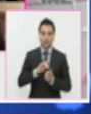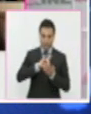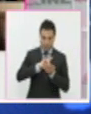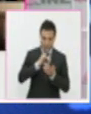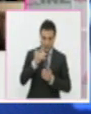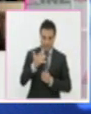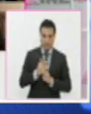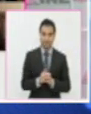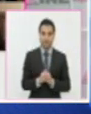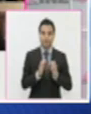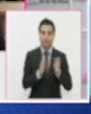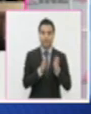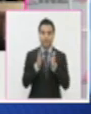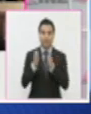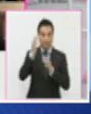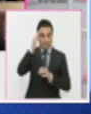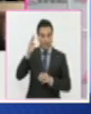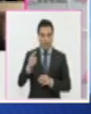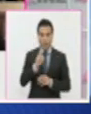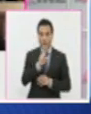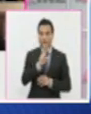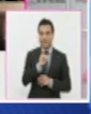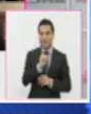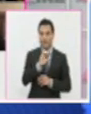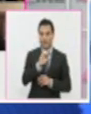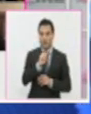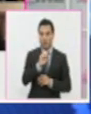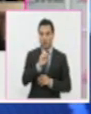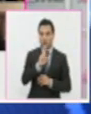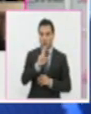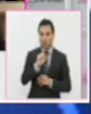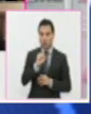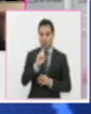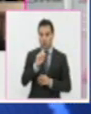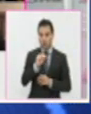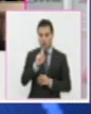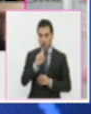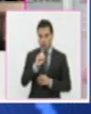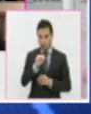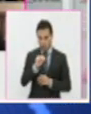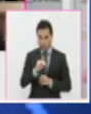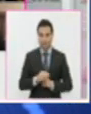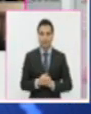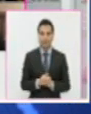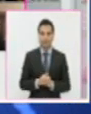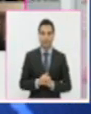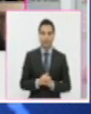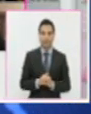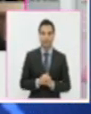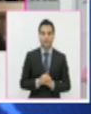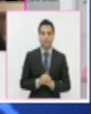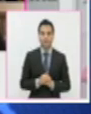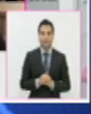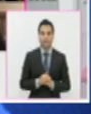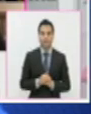previos, de un órgano electoral autónomo, independiente y profesional,